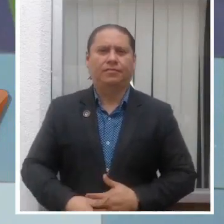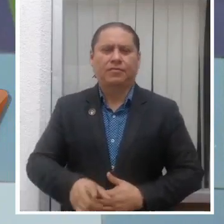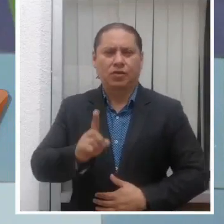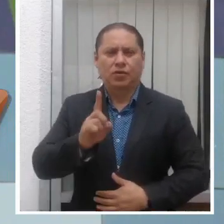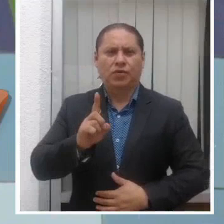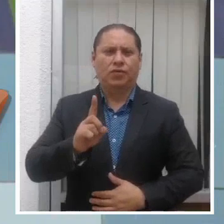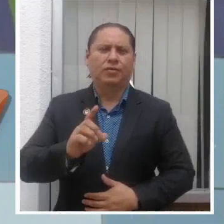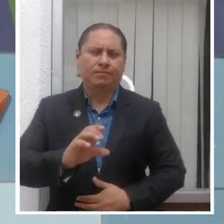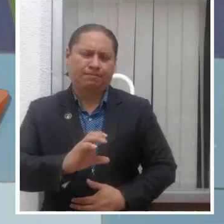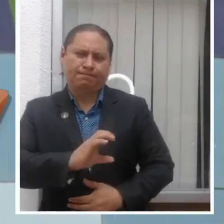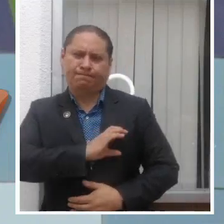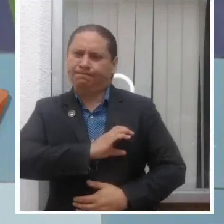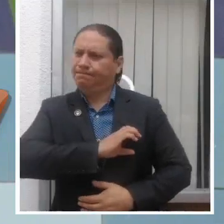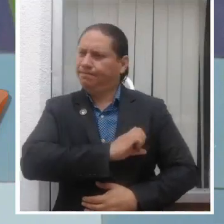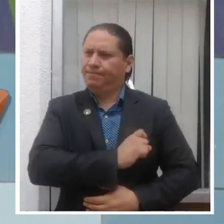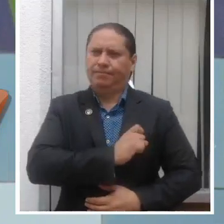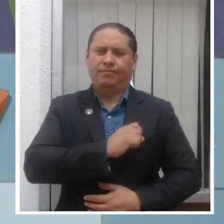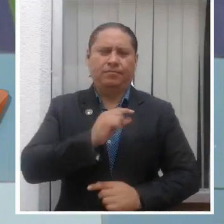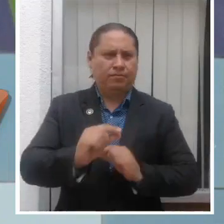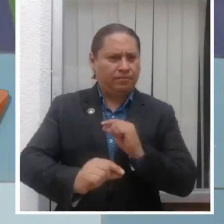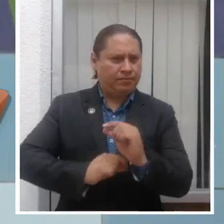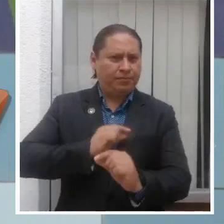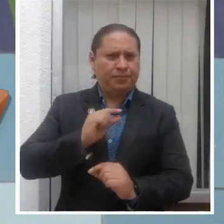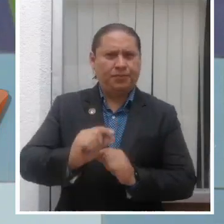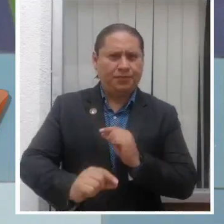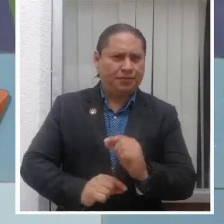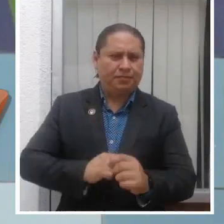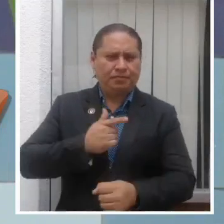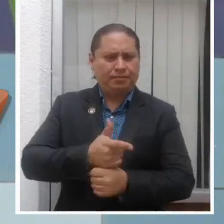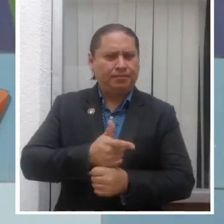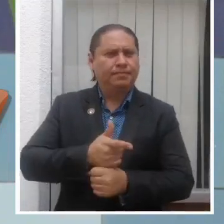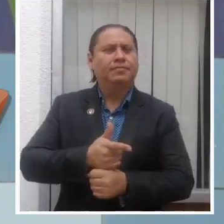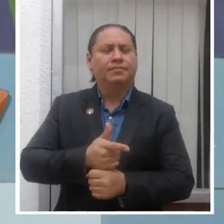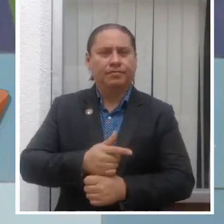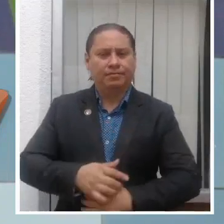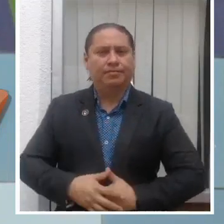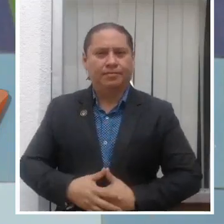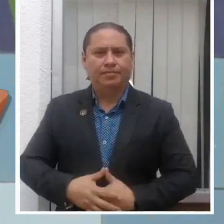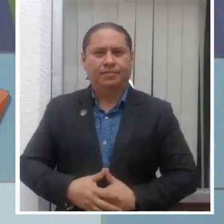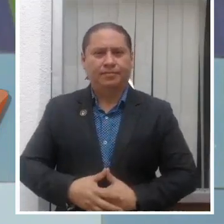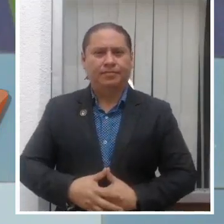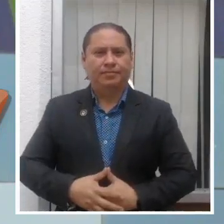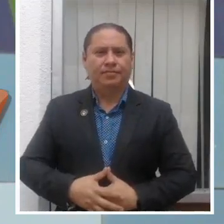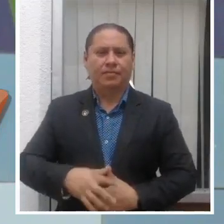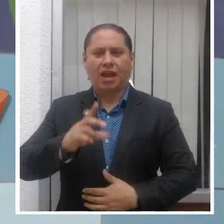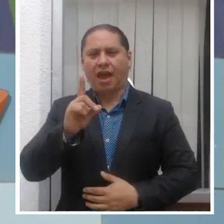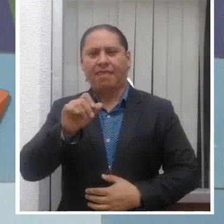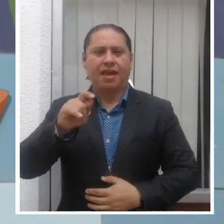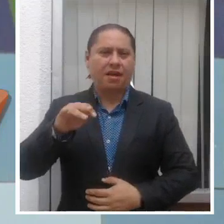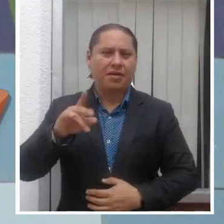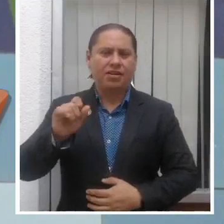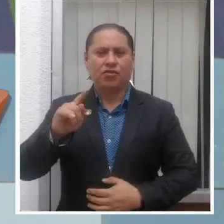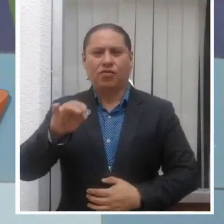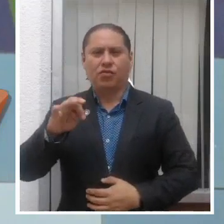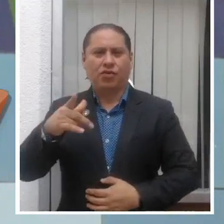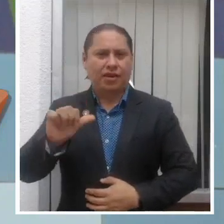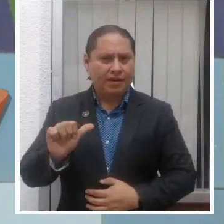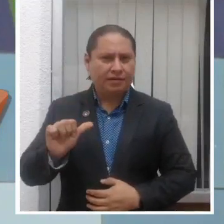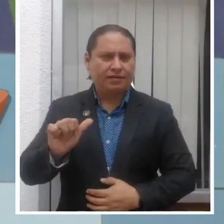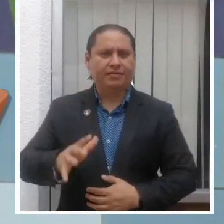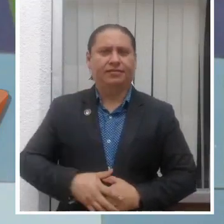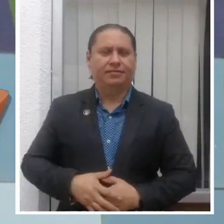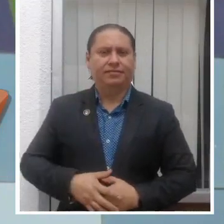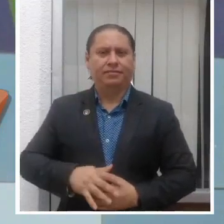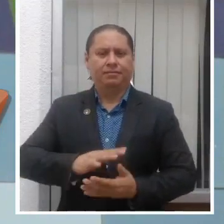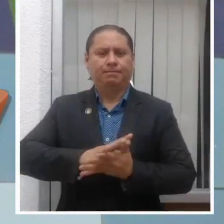pasión que poco a poco iría descubriendo, la dramaturgia. Desde entonces